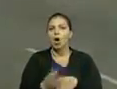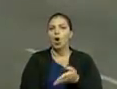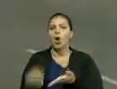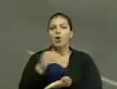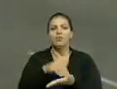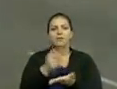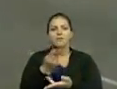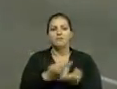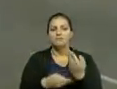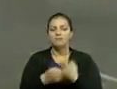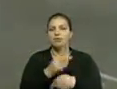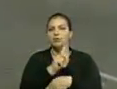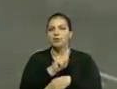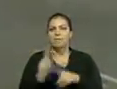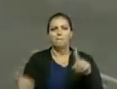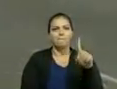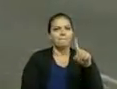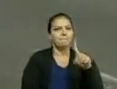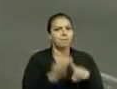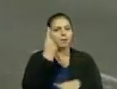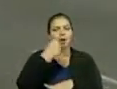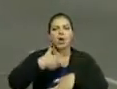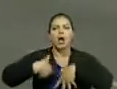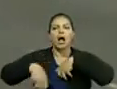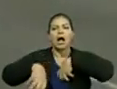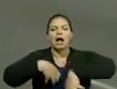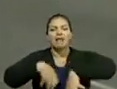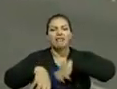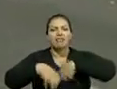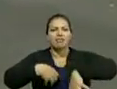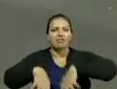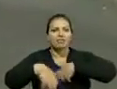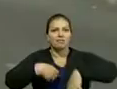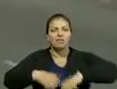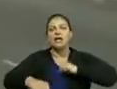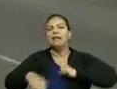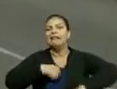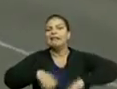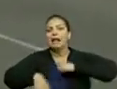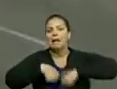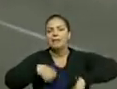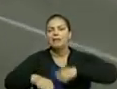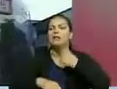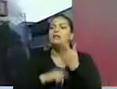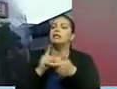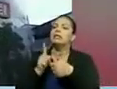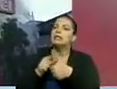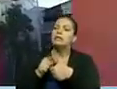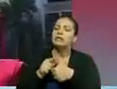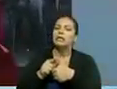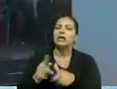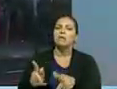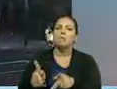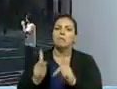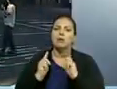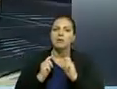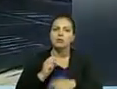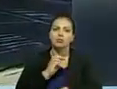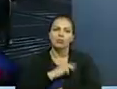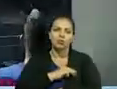que cumpla con todos los permisos necesarios, lo que las autoridades exigen para que funcione ese tipo